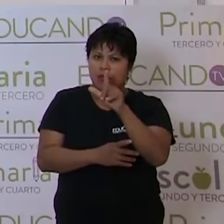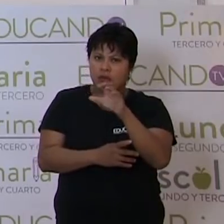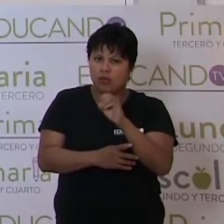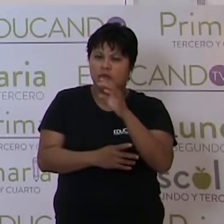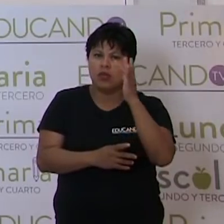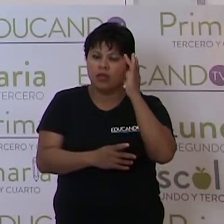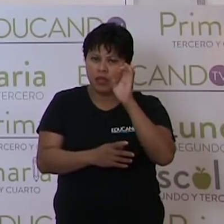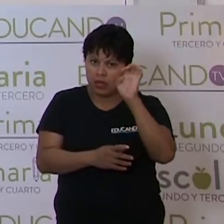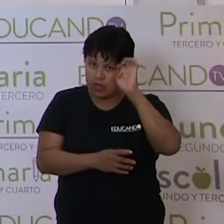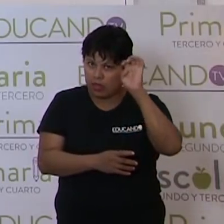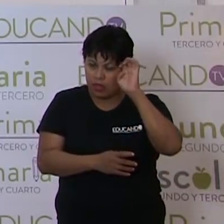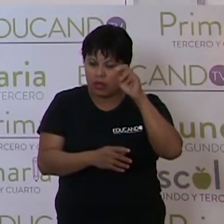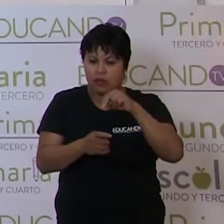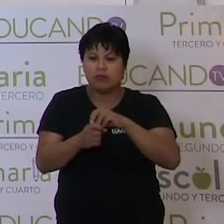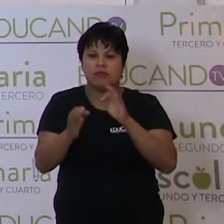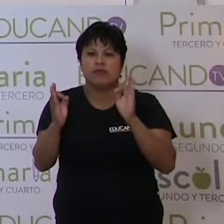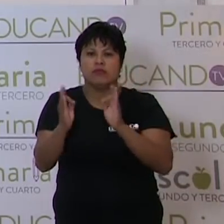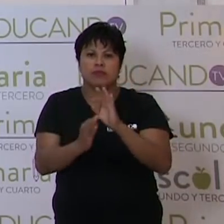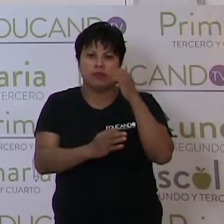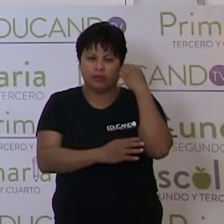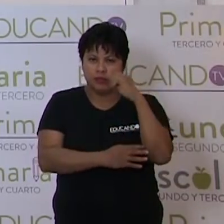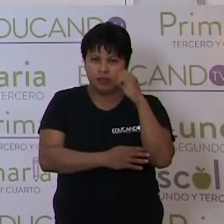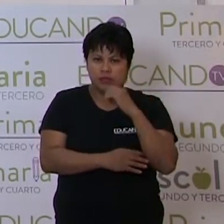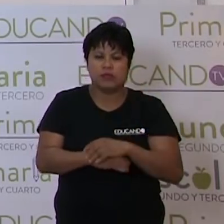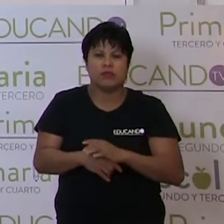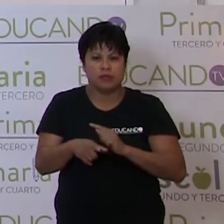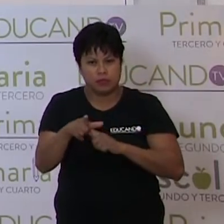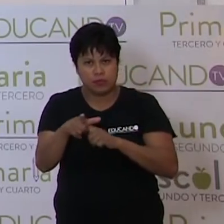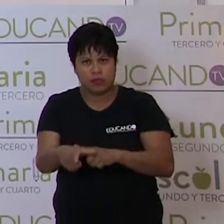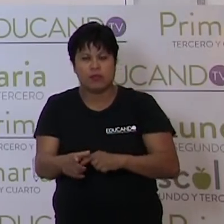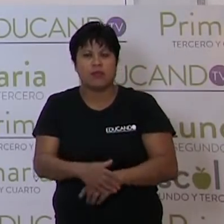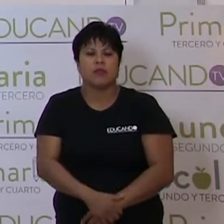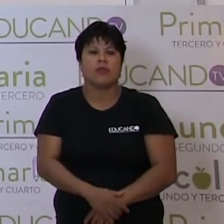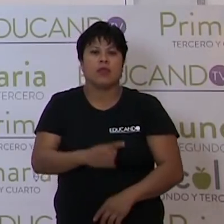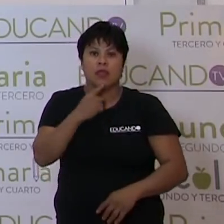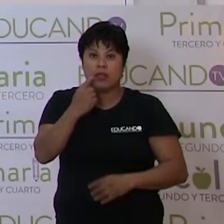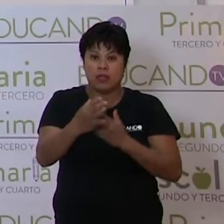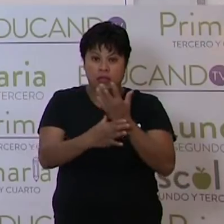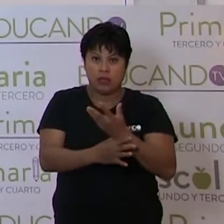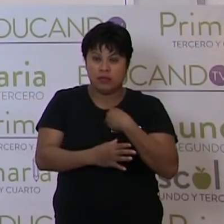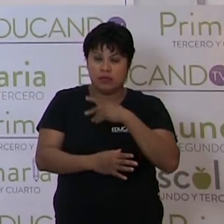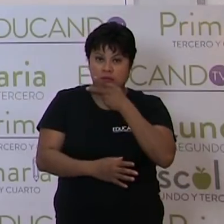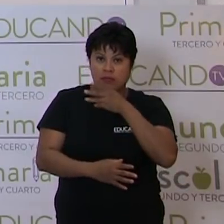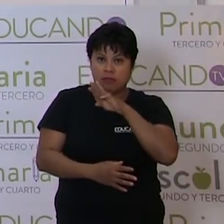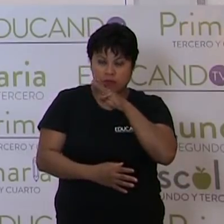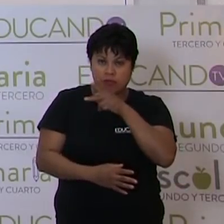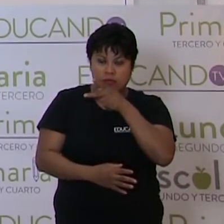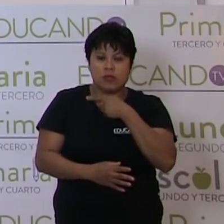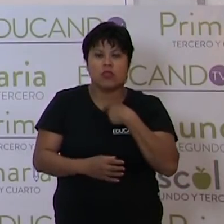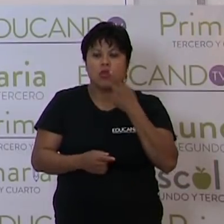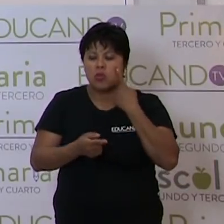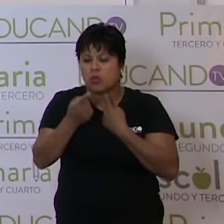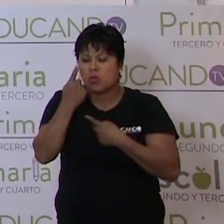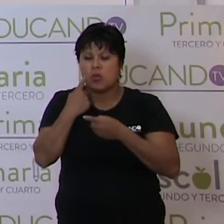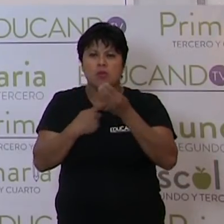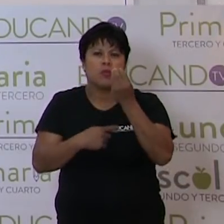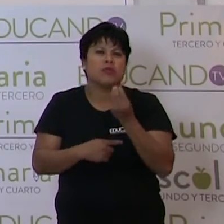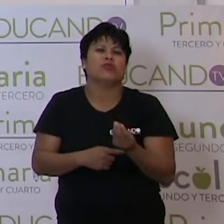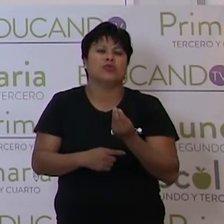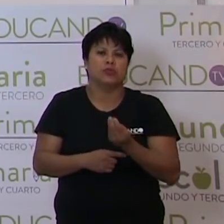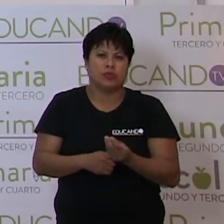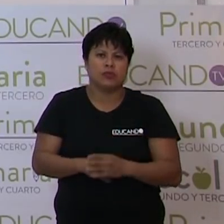cercano a la ciudad de Oaxaca. ¿Se escucha bien, verdad? Bueno, continuamos. Dicen mis papás que de bebé lloraba bastante.